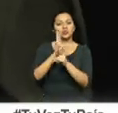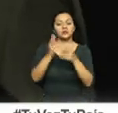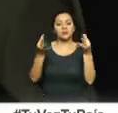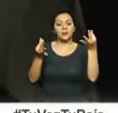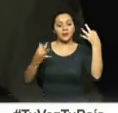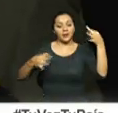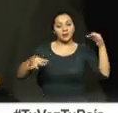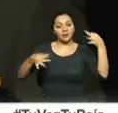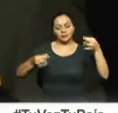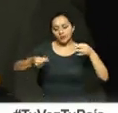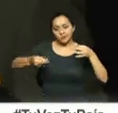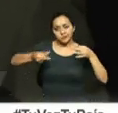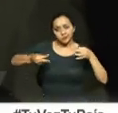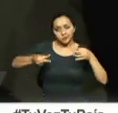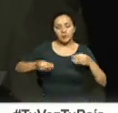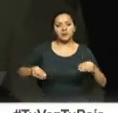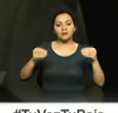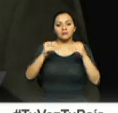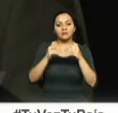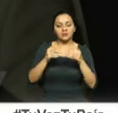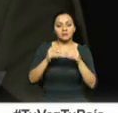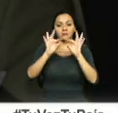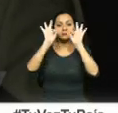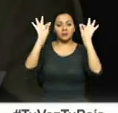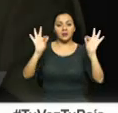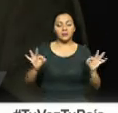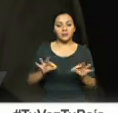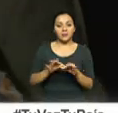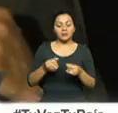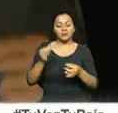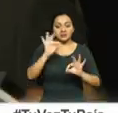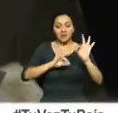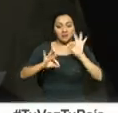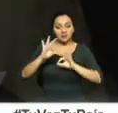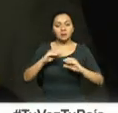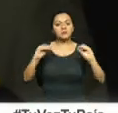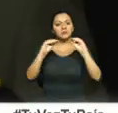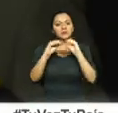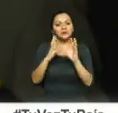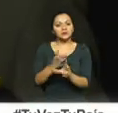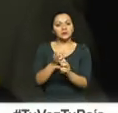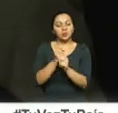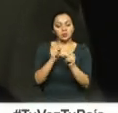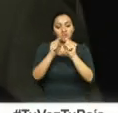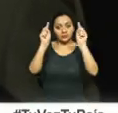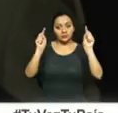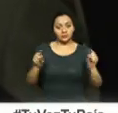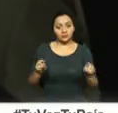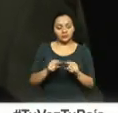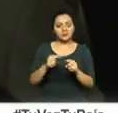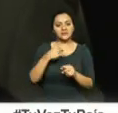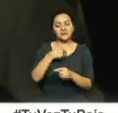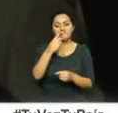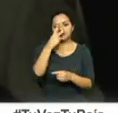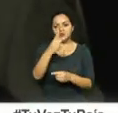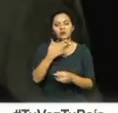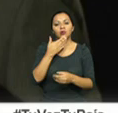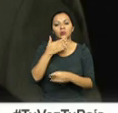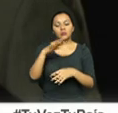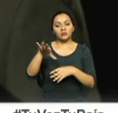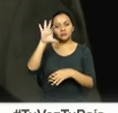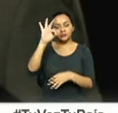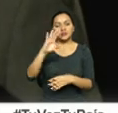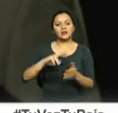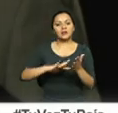de distinto gramaje, papel químico y papel de seguridad. Se radican en medidas